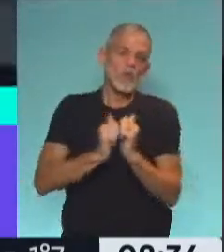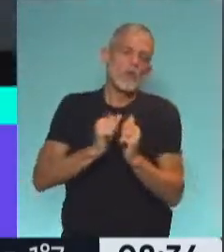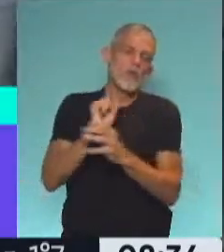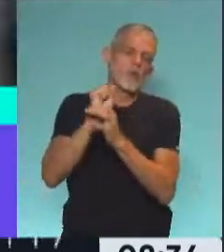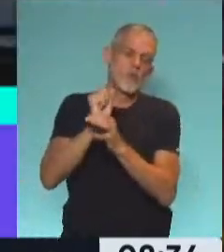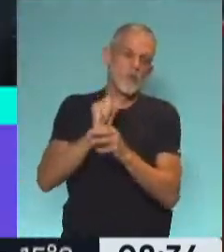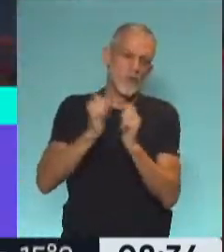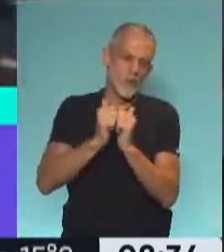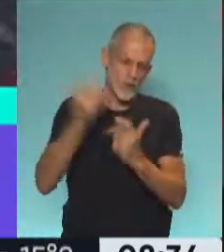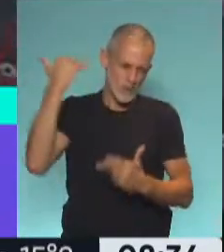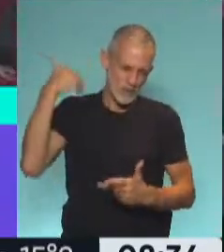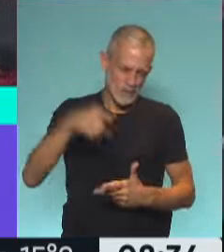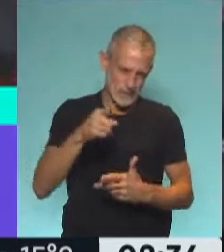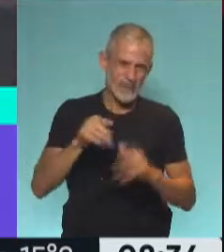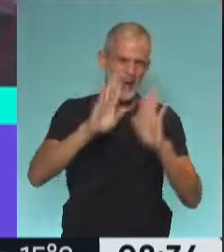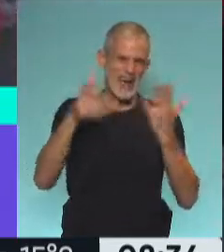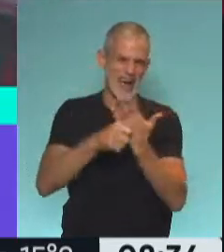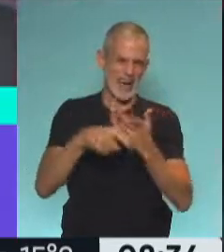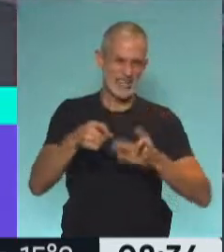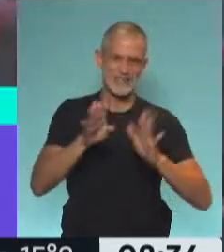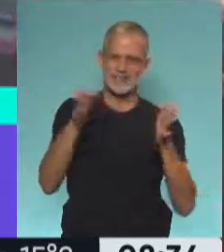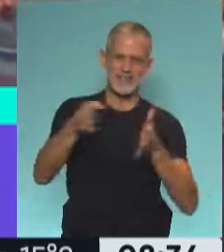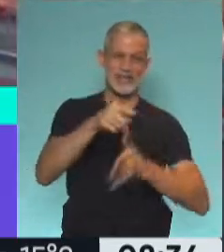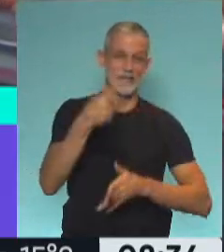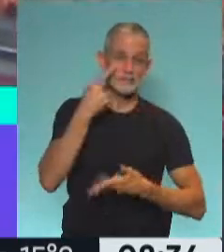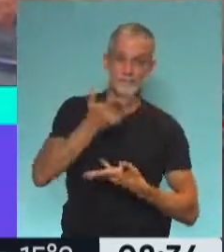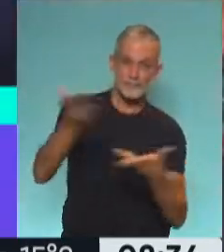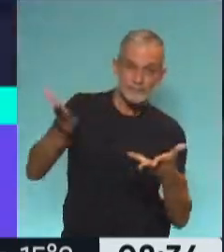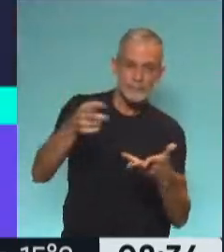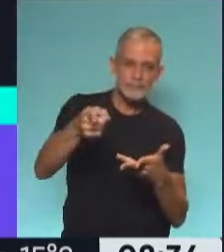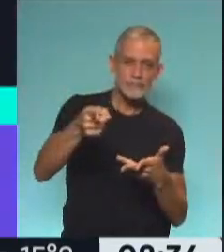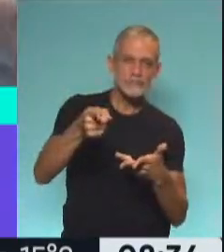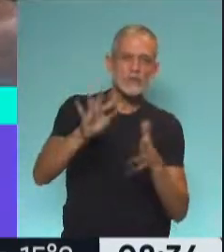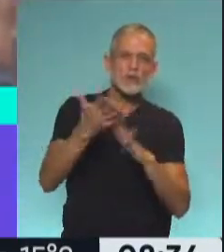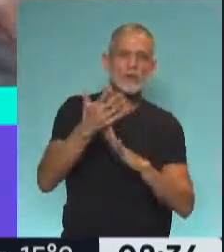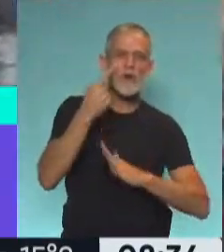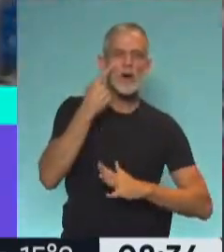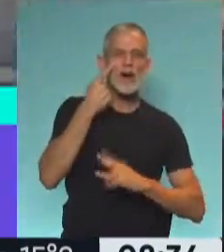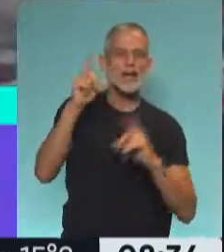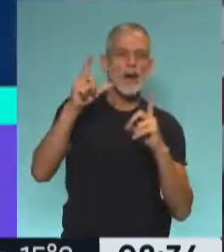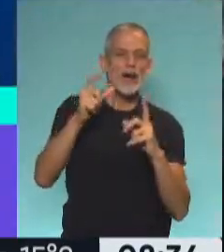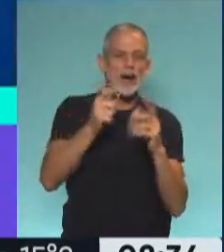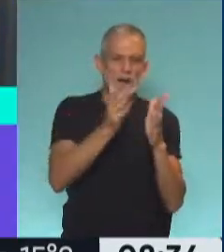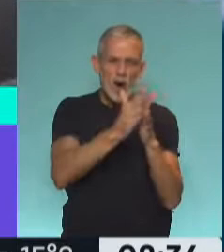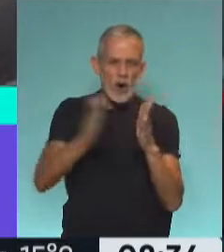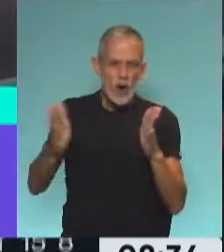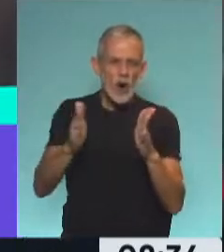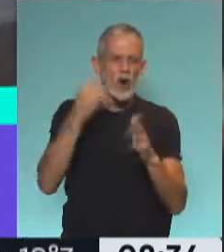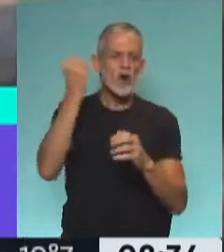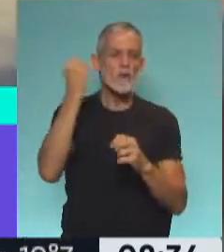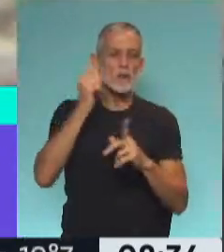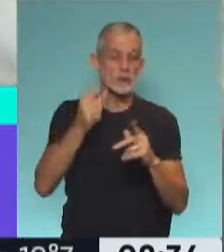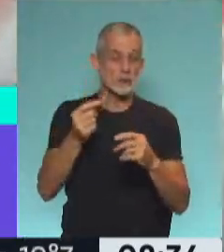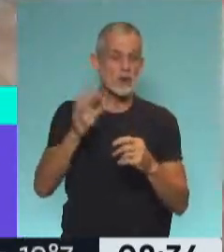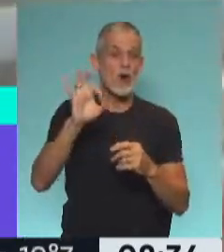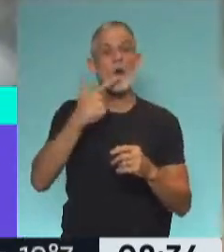siempre venimos, por supuesto, desde hace años, te diré, donde muestran a forma de imagen los cortes principales. Osvaldo, buen día. ¿Cómo le